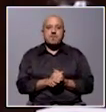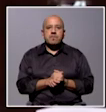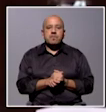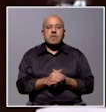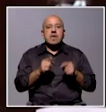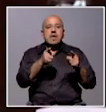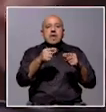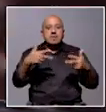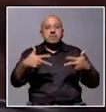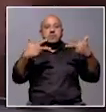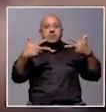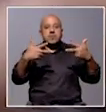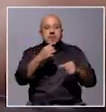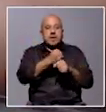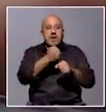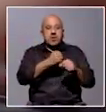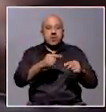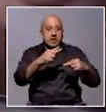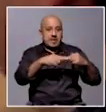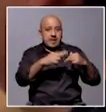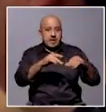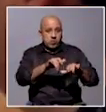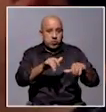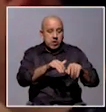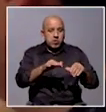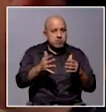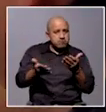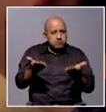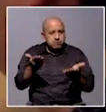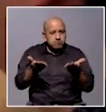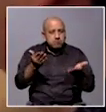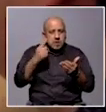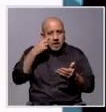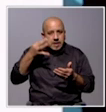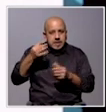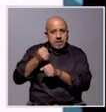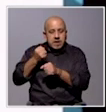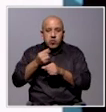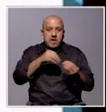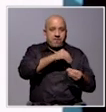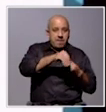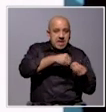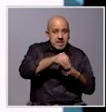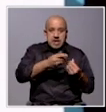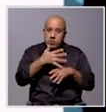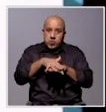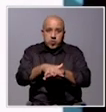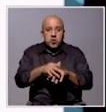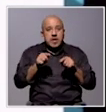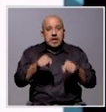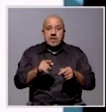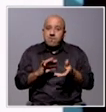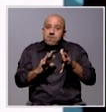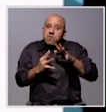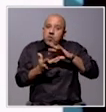el teletrabajo irrumpió en la cotidianidad de los uruguayos generando un desequilibrio entre la realidad laboral y familiar esta nueva modalidad altera